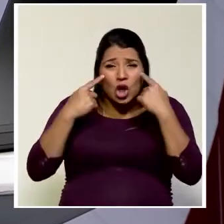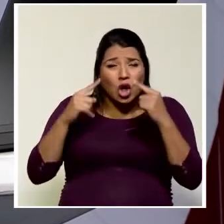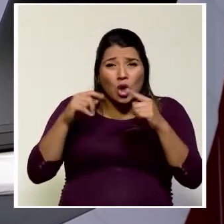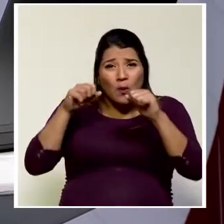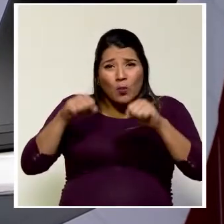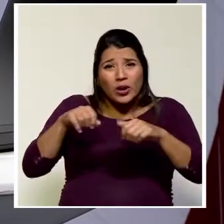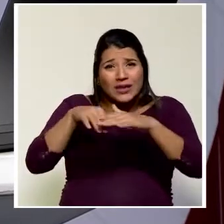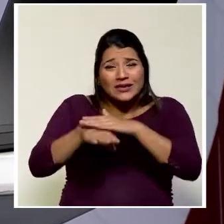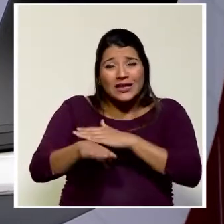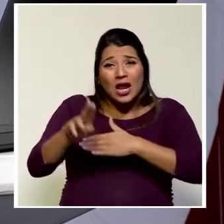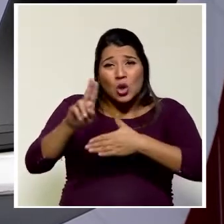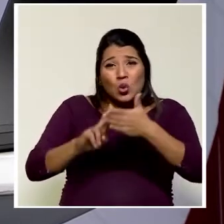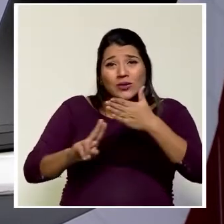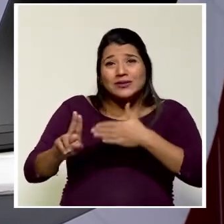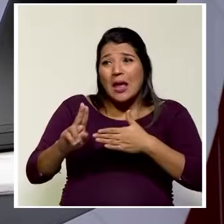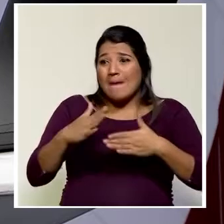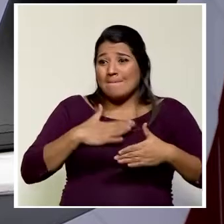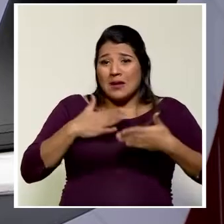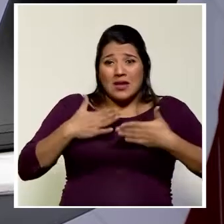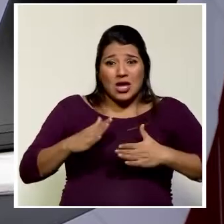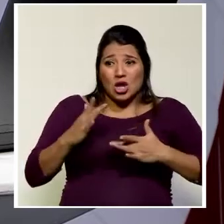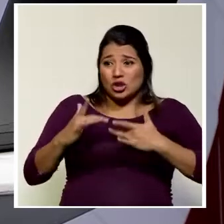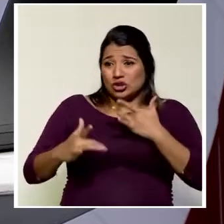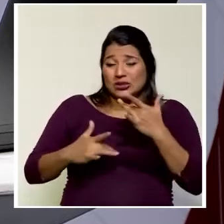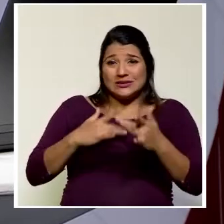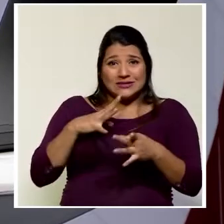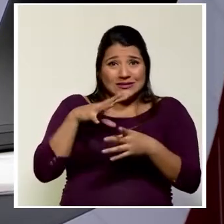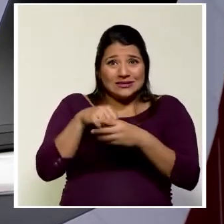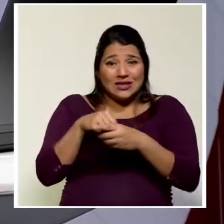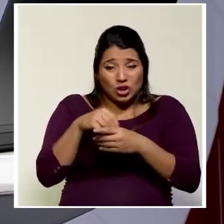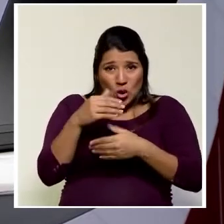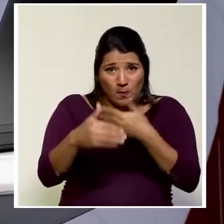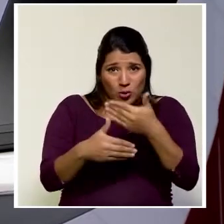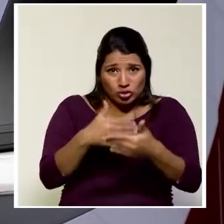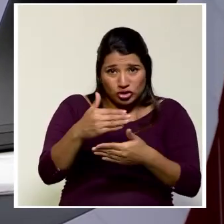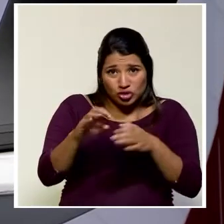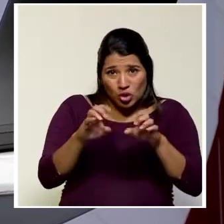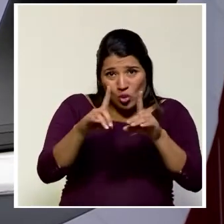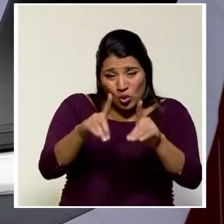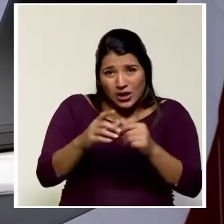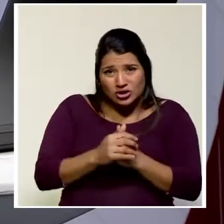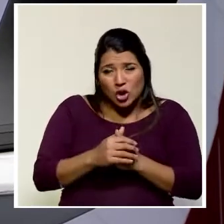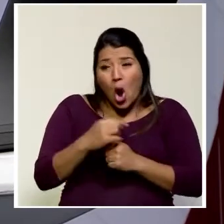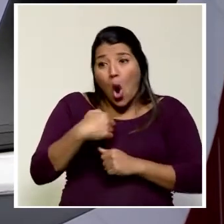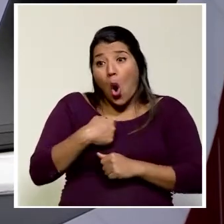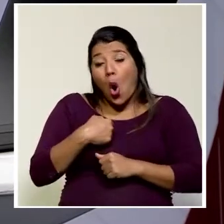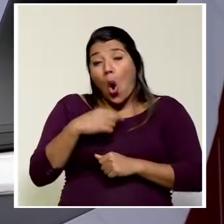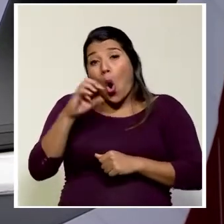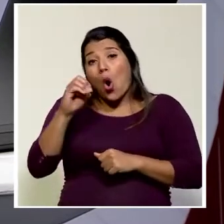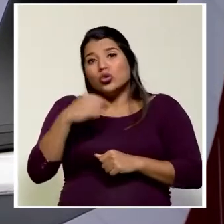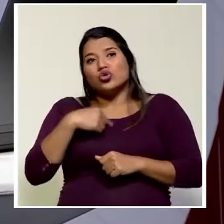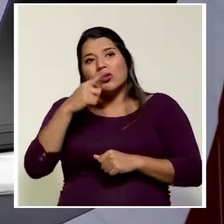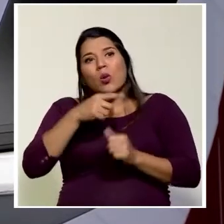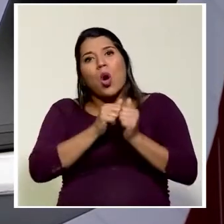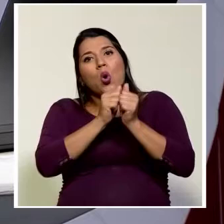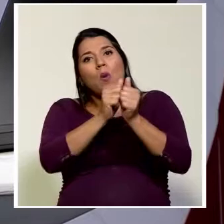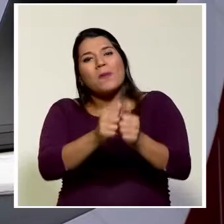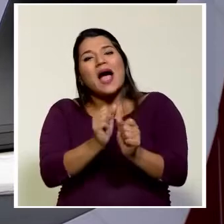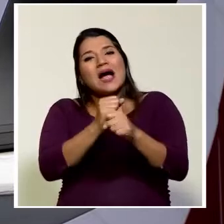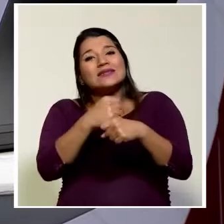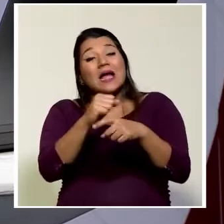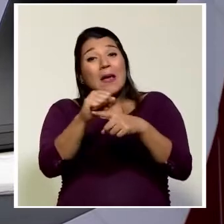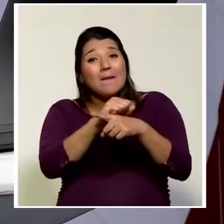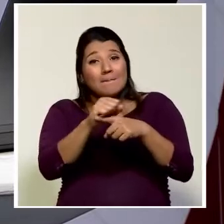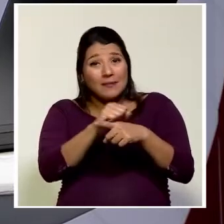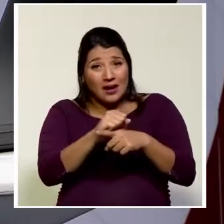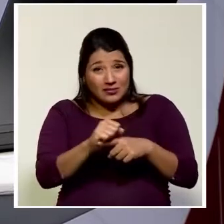universidad, que no se siente involucrado en un proceso educativo continuo, o que tengo que acompañarlo a hacer los ejercicios que usualmente